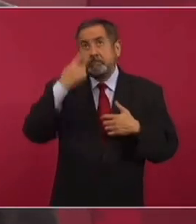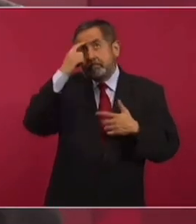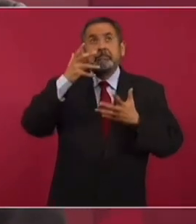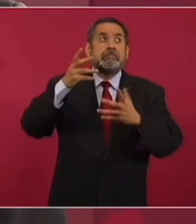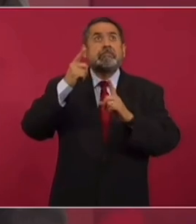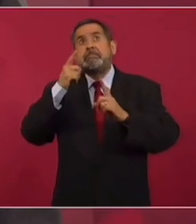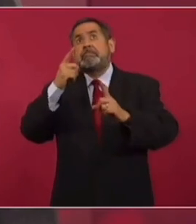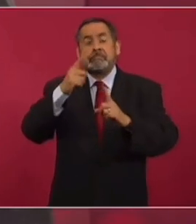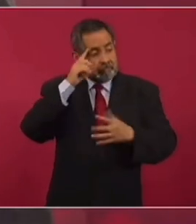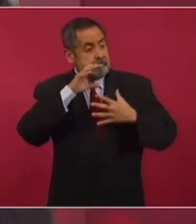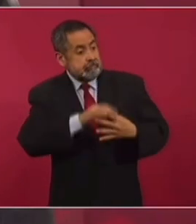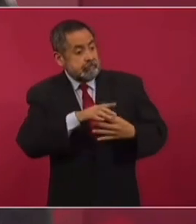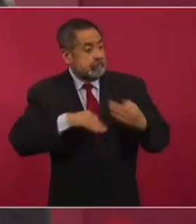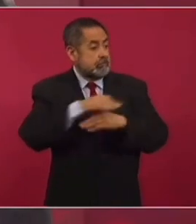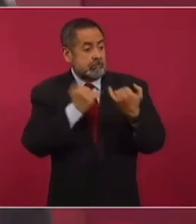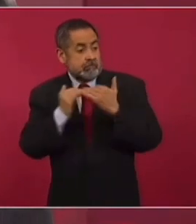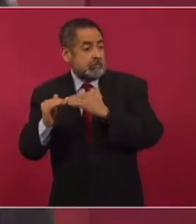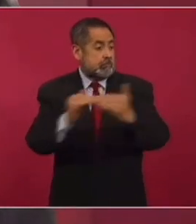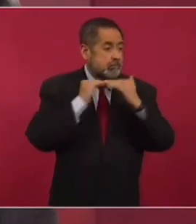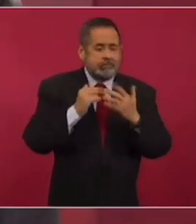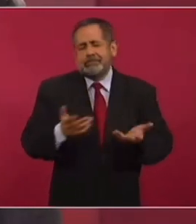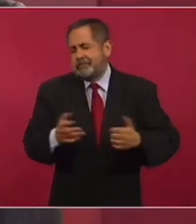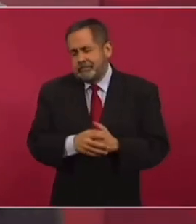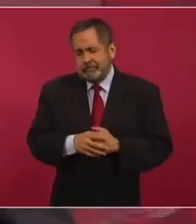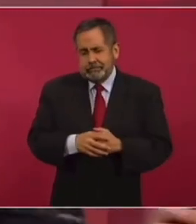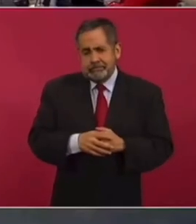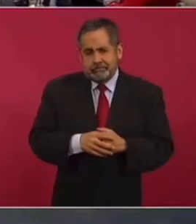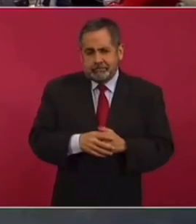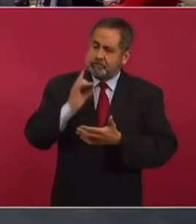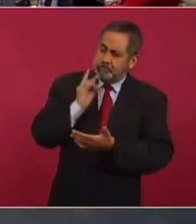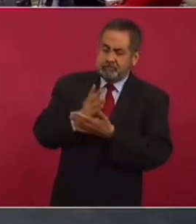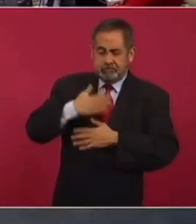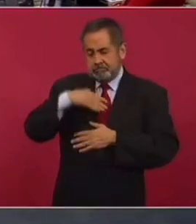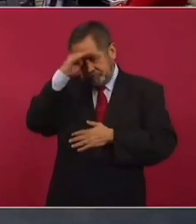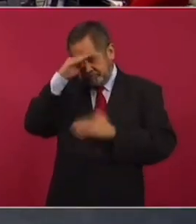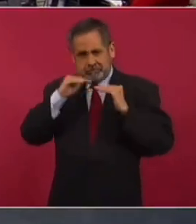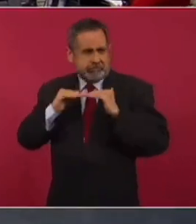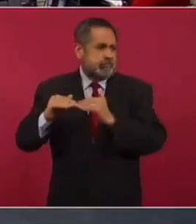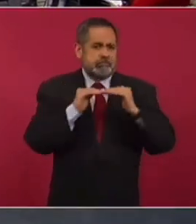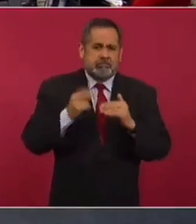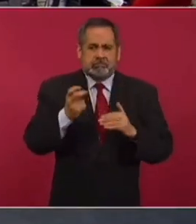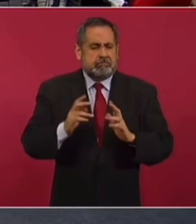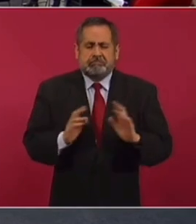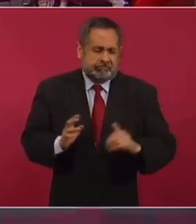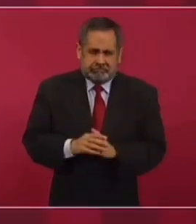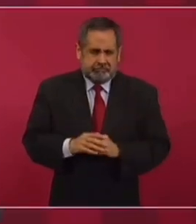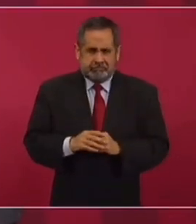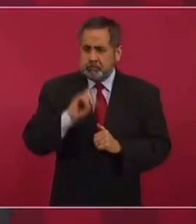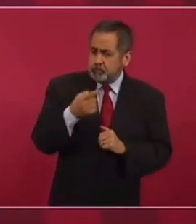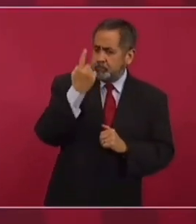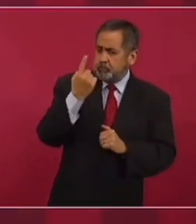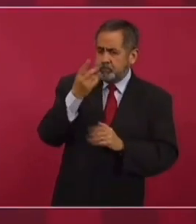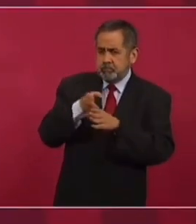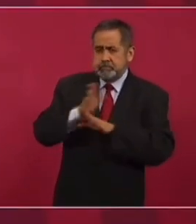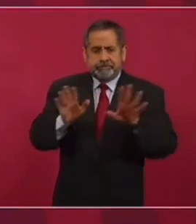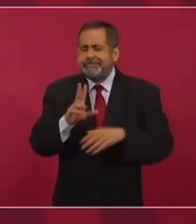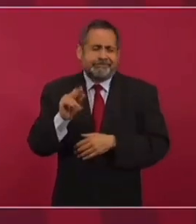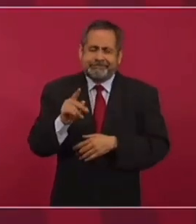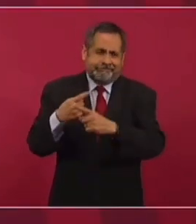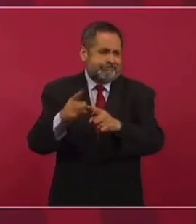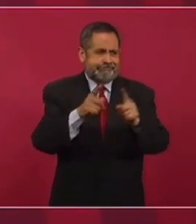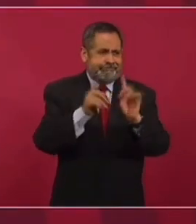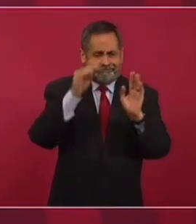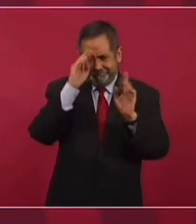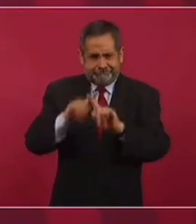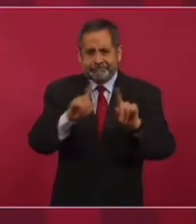también al pensamiento único, a que nada más exista nuestra forma de pensar. Apúntele bien.